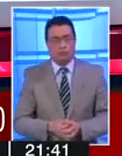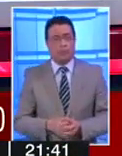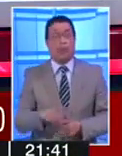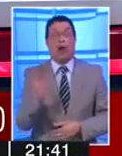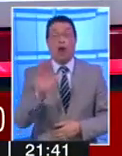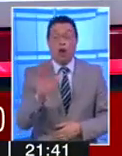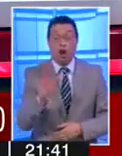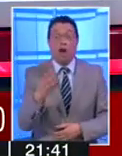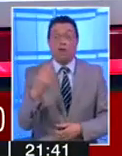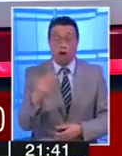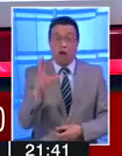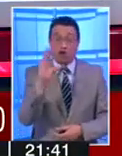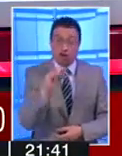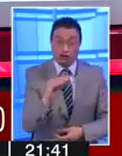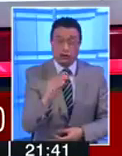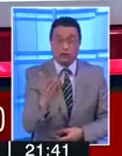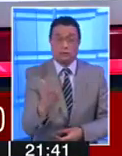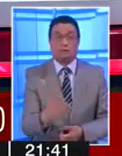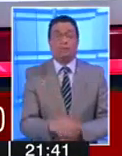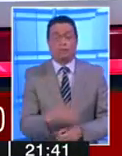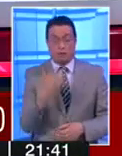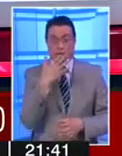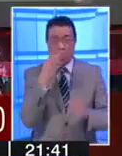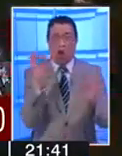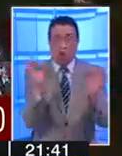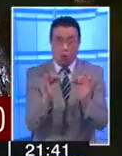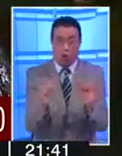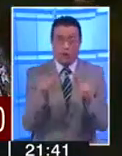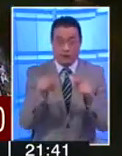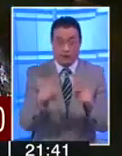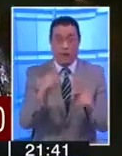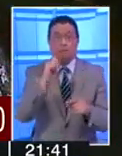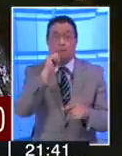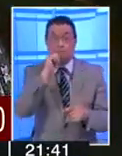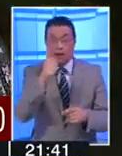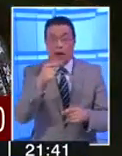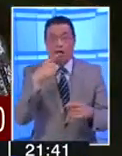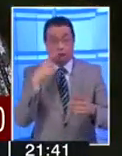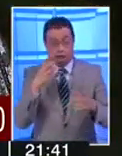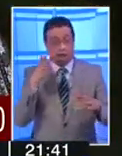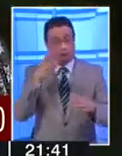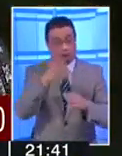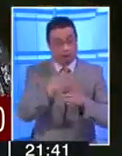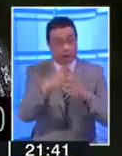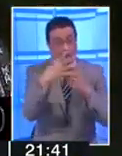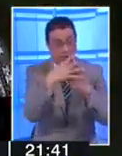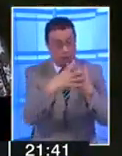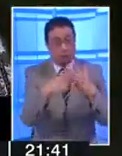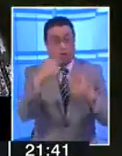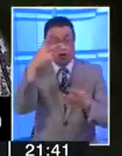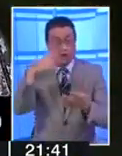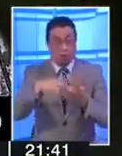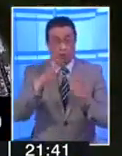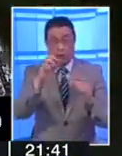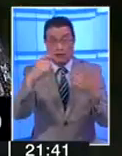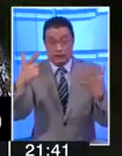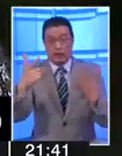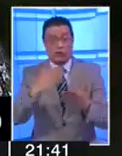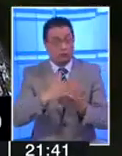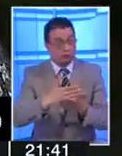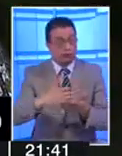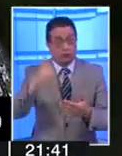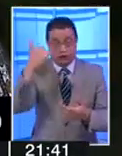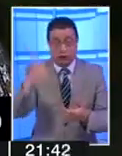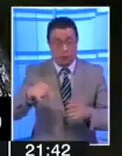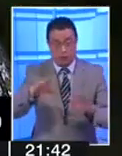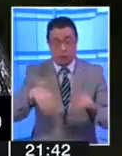Hola, Mónica. Buenas noches. Te cuento que este acto ecuménico se lleva a cabo desde el año 2007, siempre